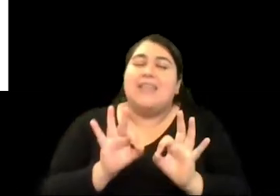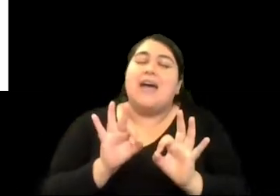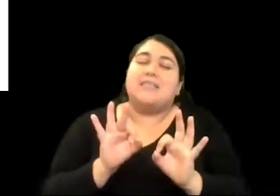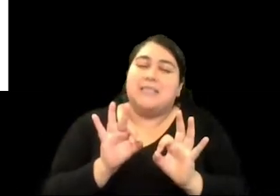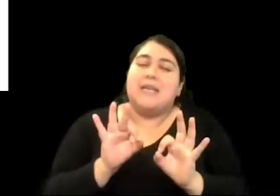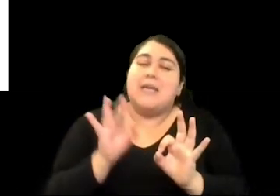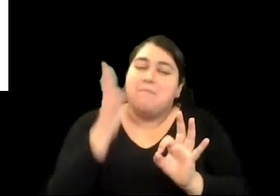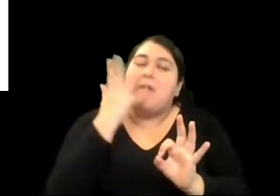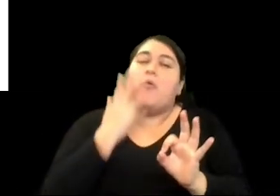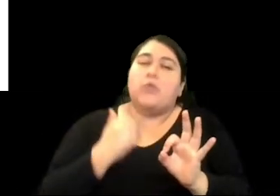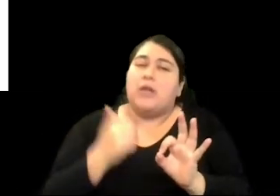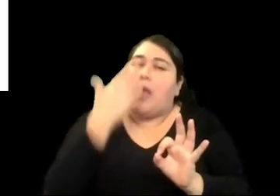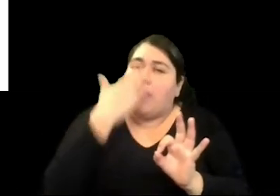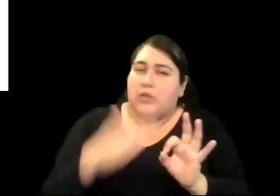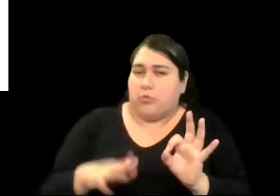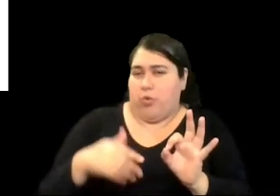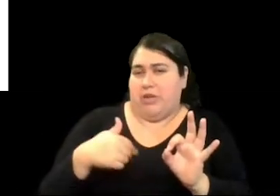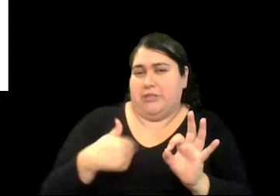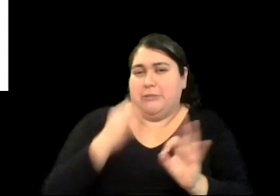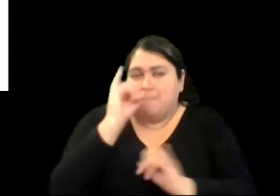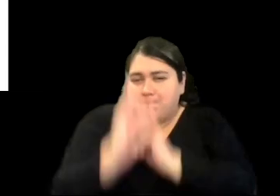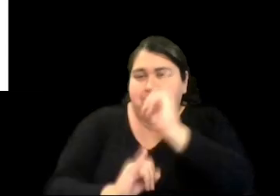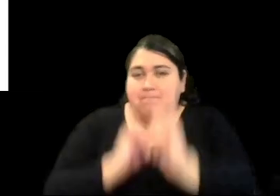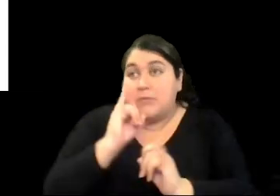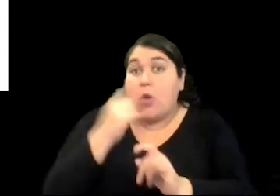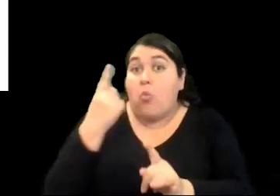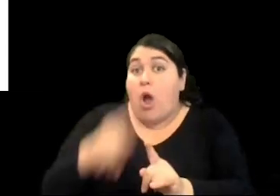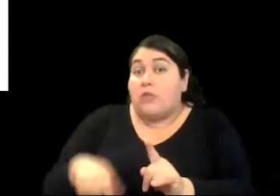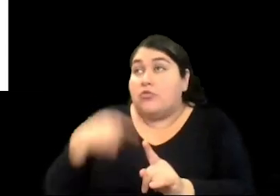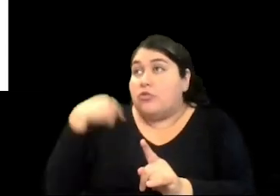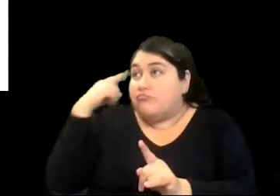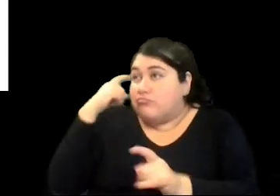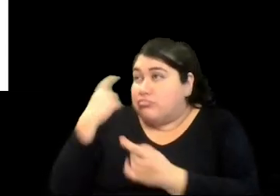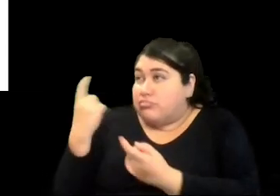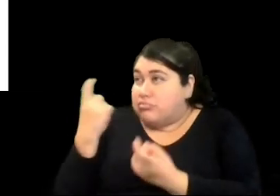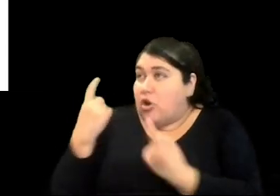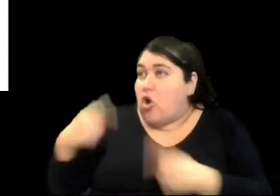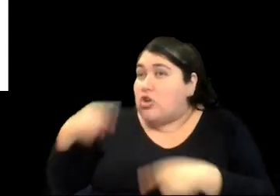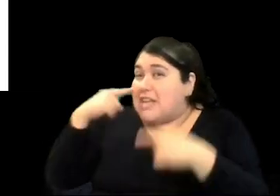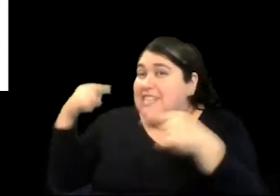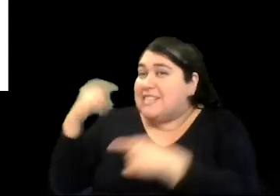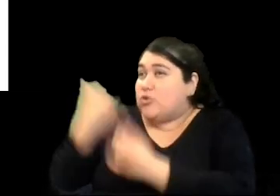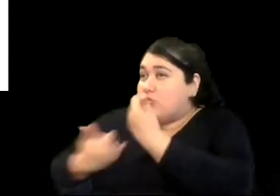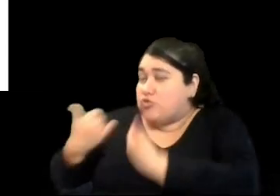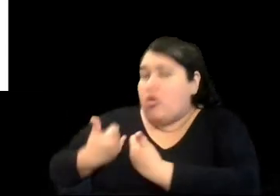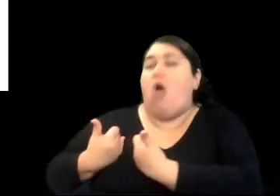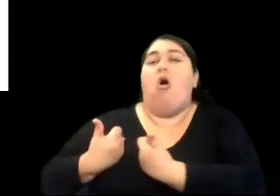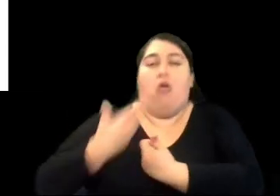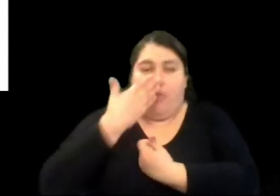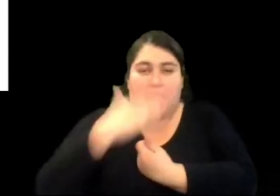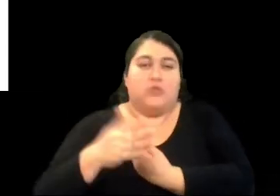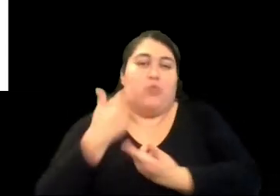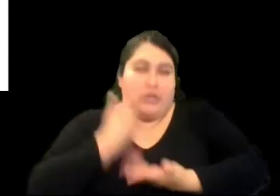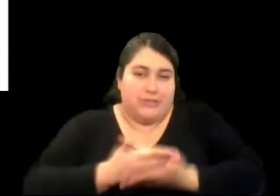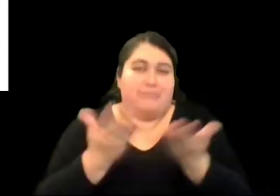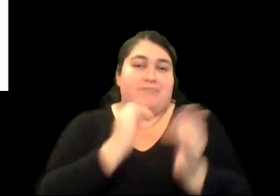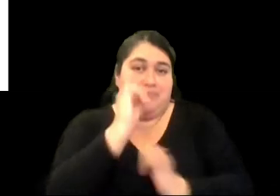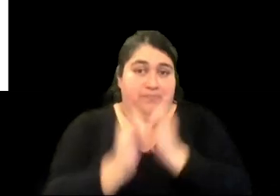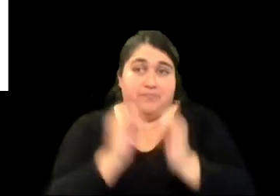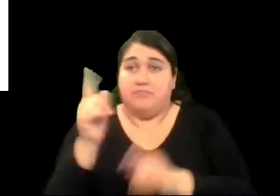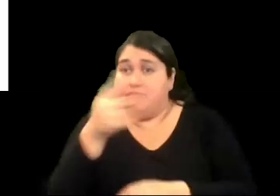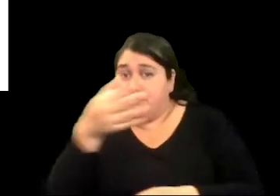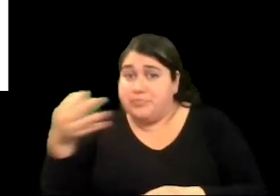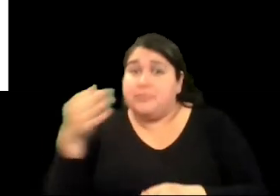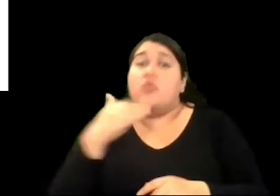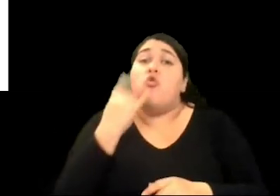algún momento compartírselas cuando tenga conocimiento de la opinión institucional. Pero bueno, comparto muy bien lo que dice Julián, que uno de los mecanismos